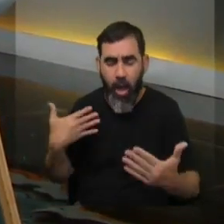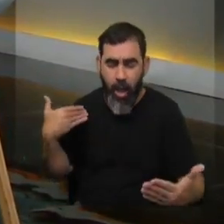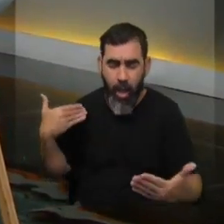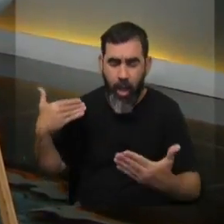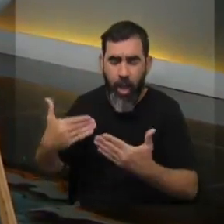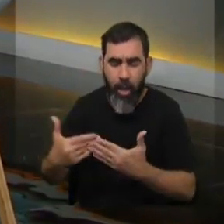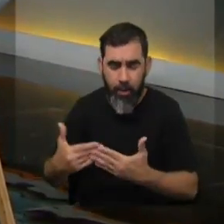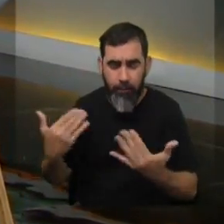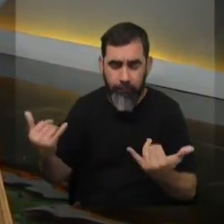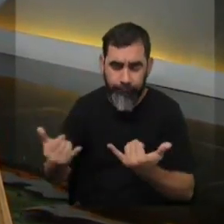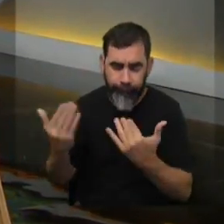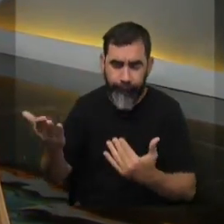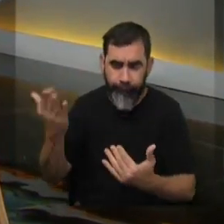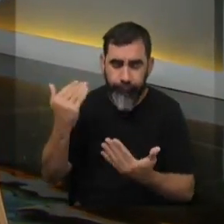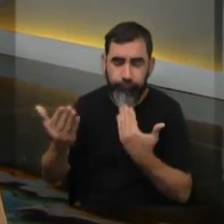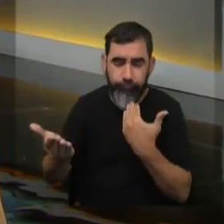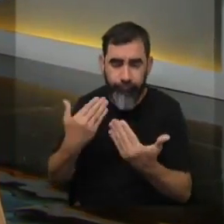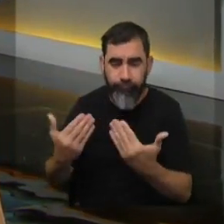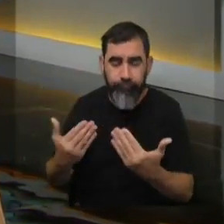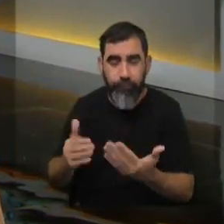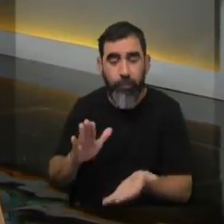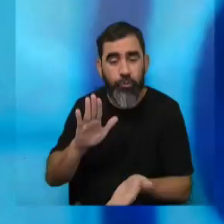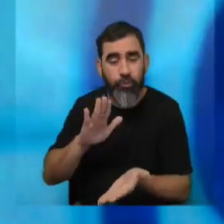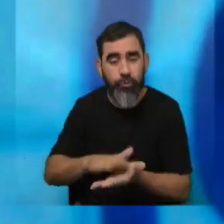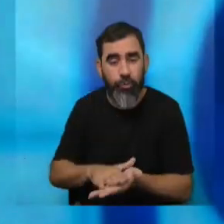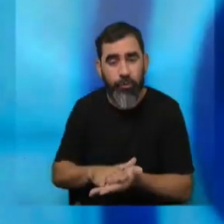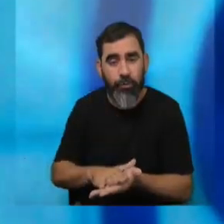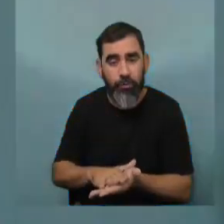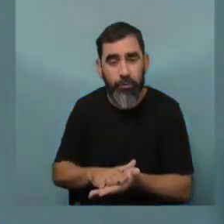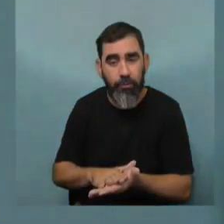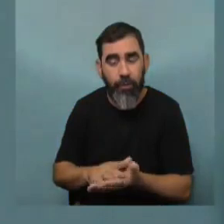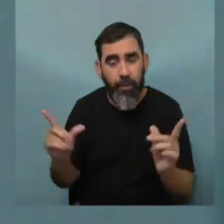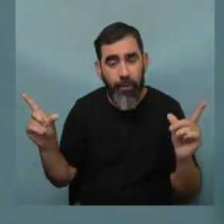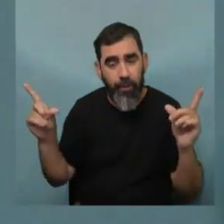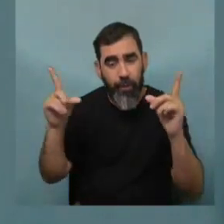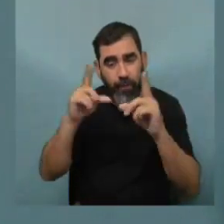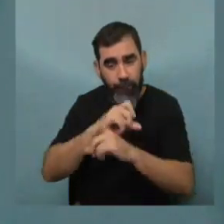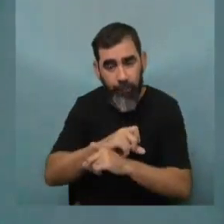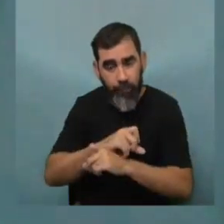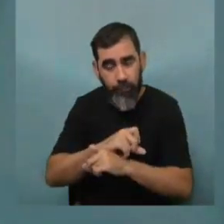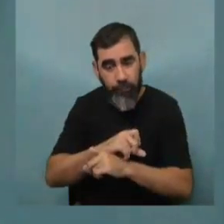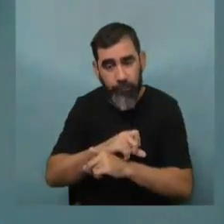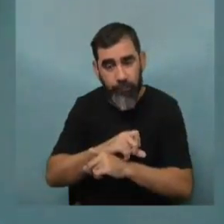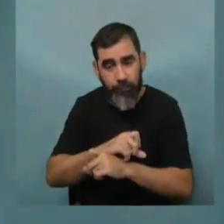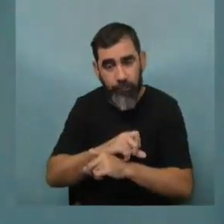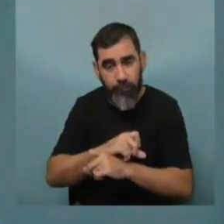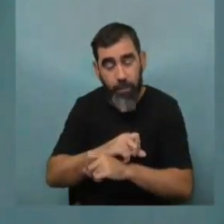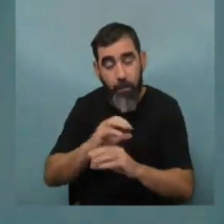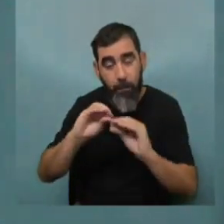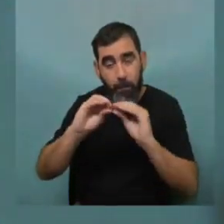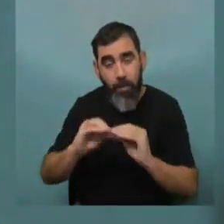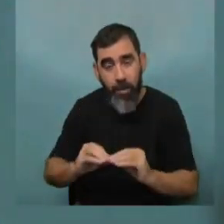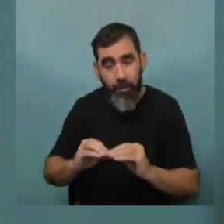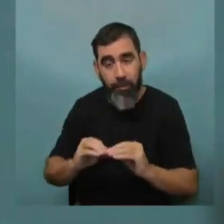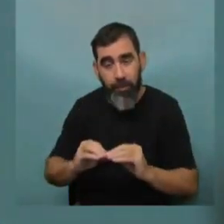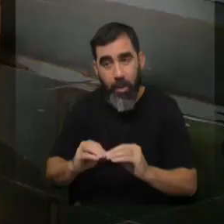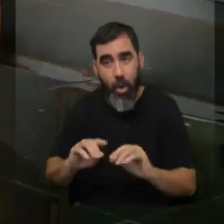hace mucho tiempo que conversamos, sobre lo dificultoso que resulta contar que la matemática no es ningún